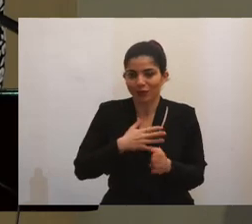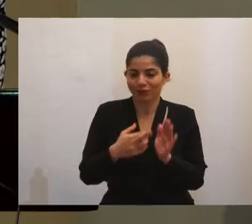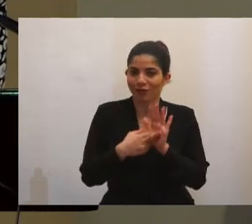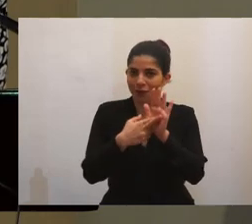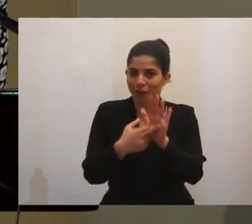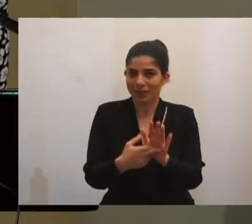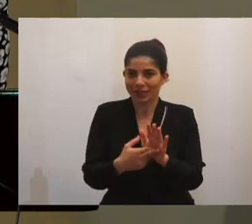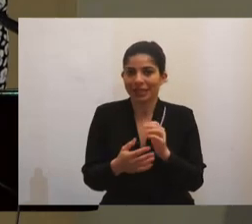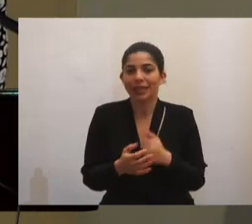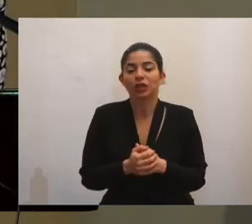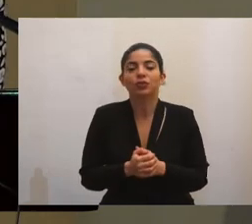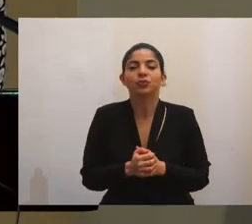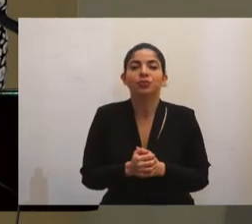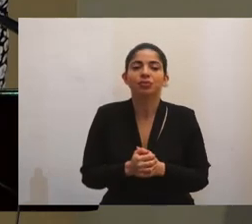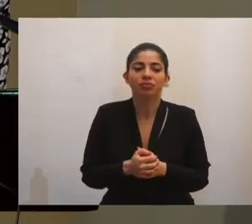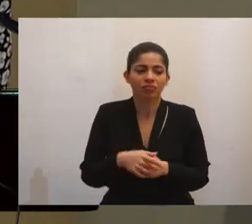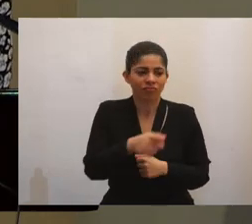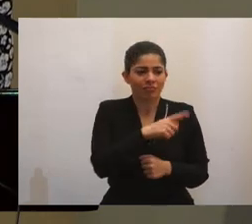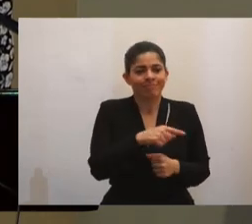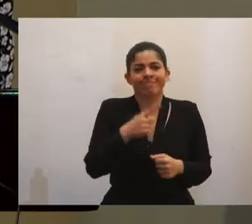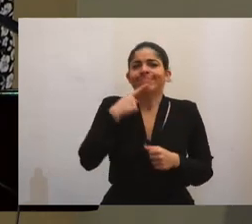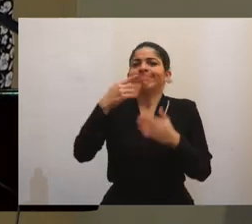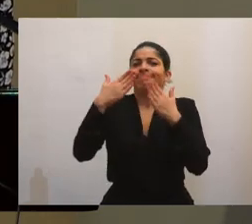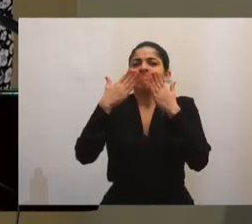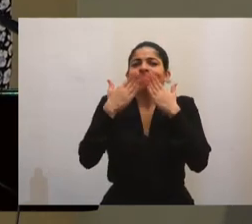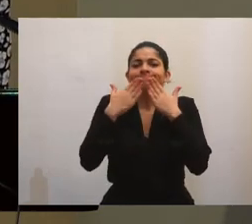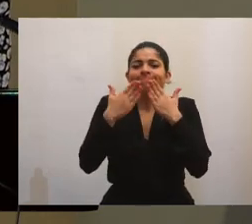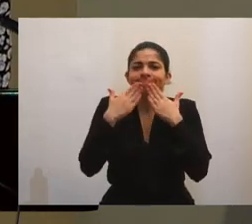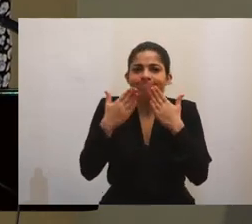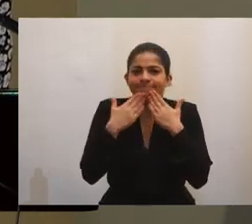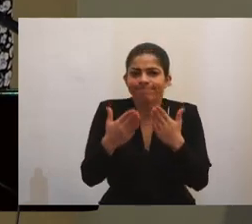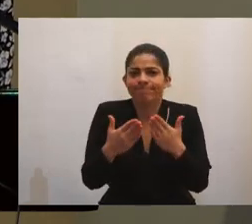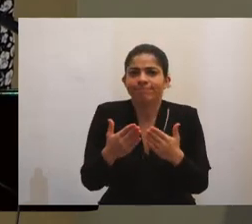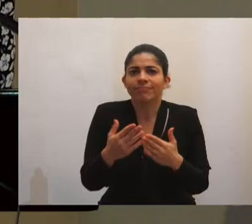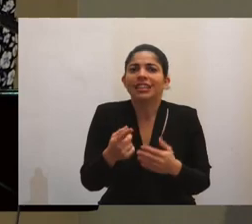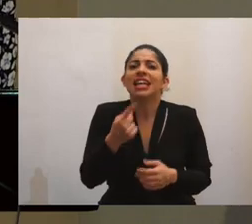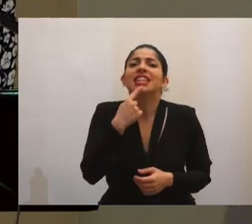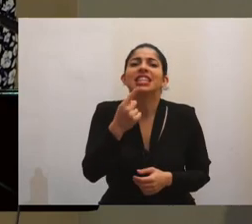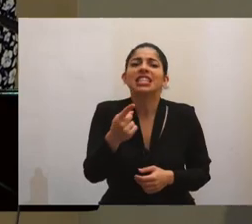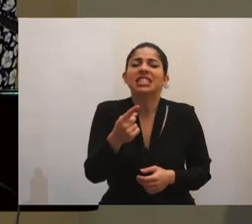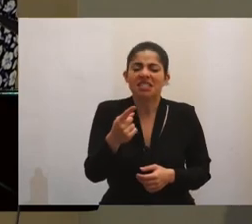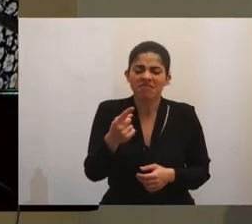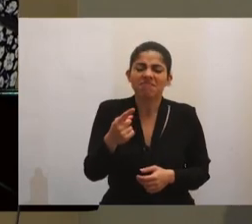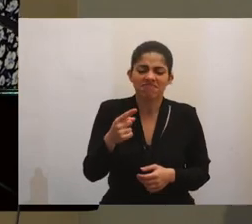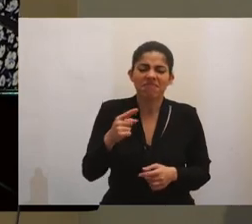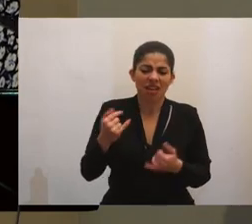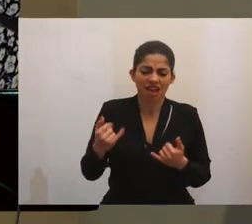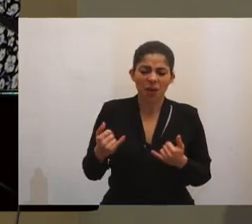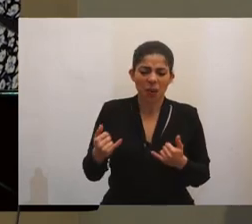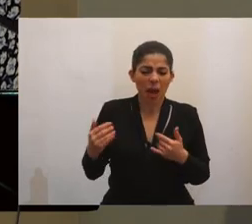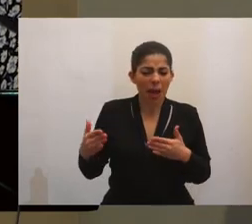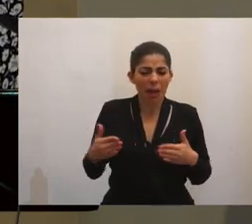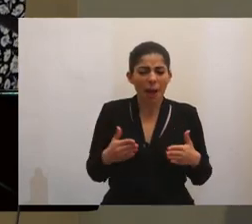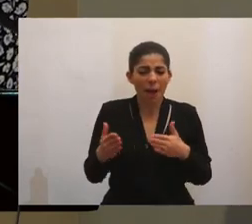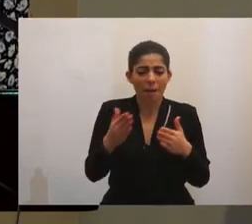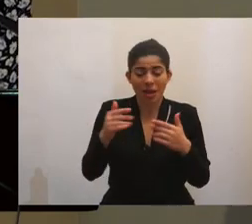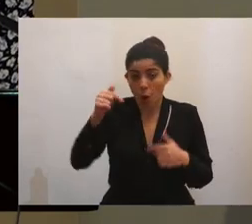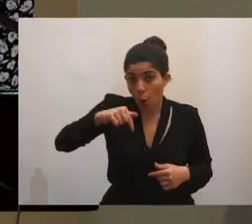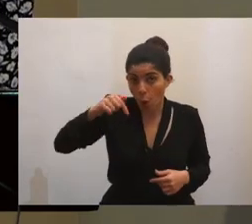representar, dan las gracias y dicen que vamos caminando